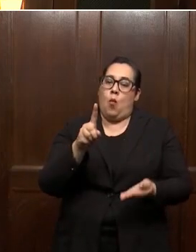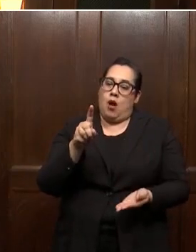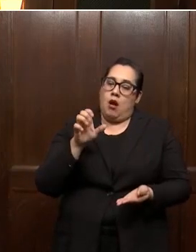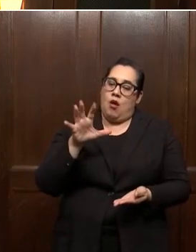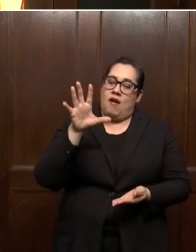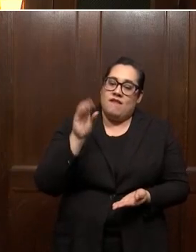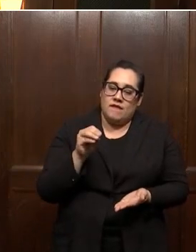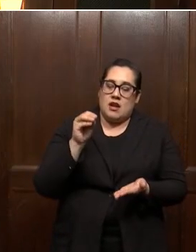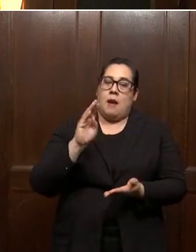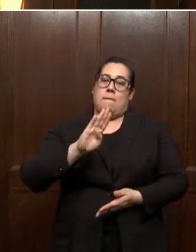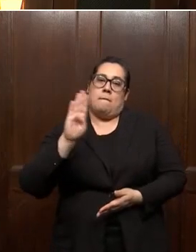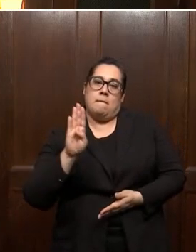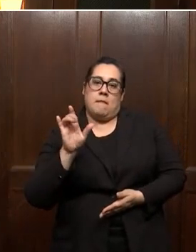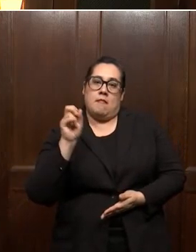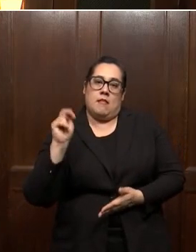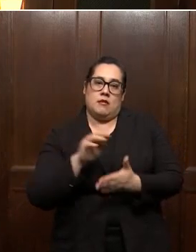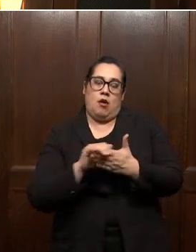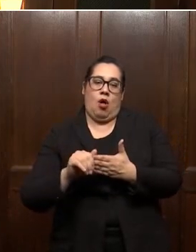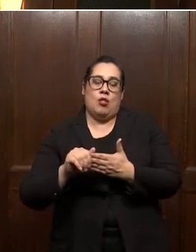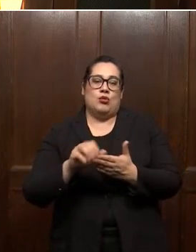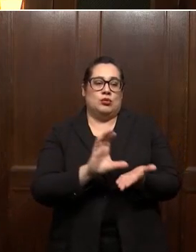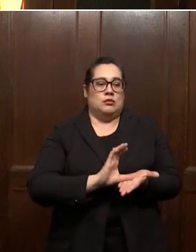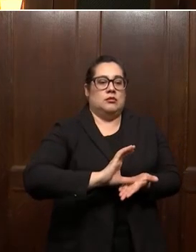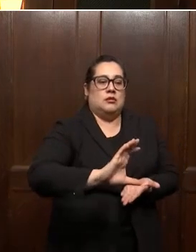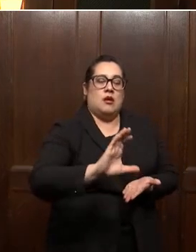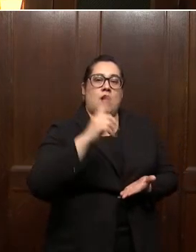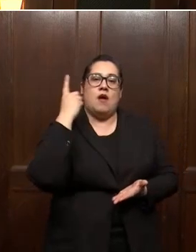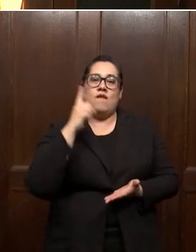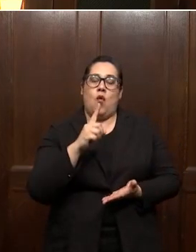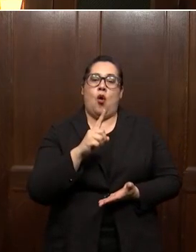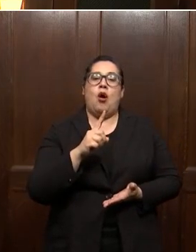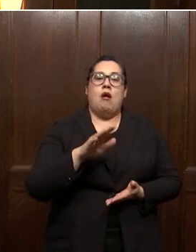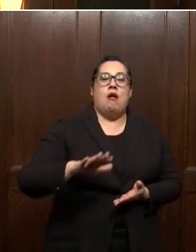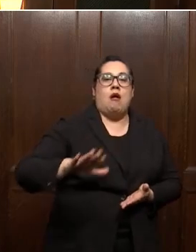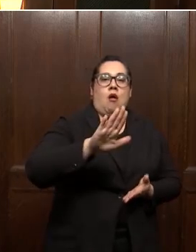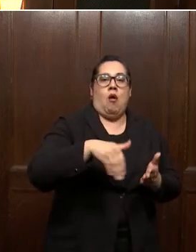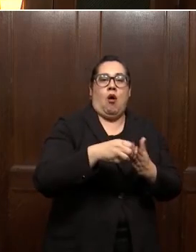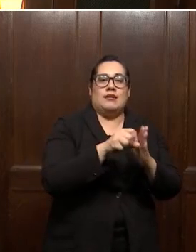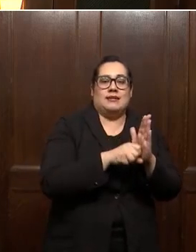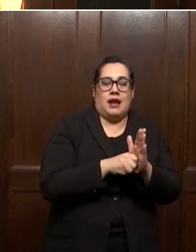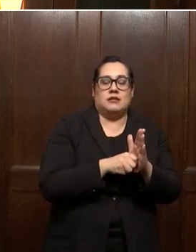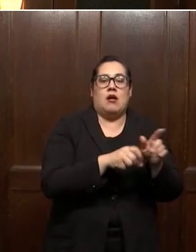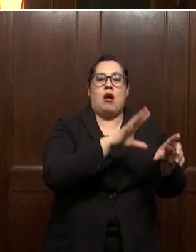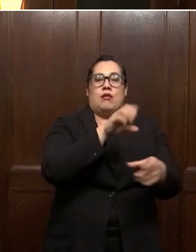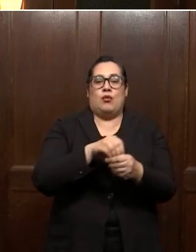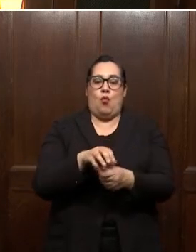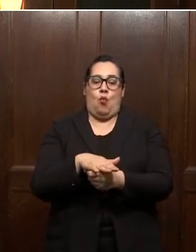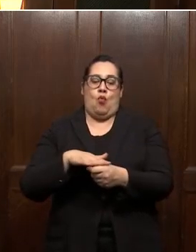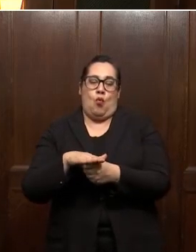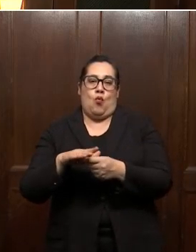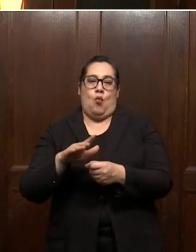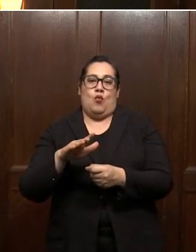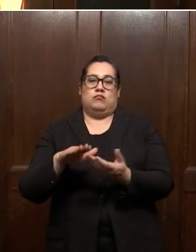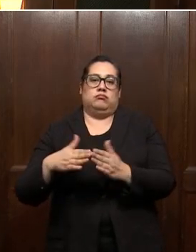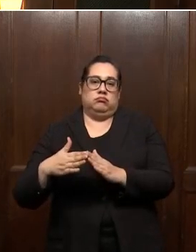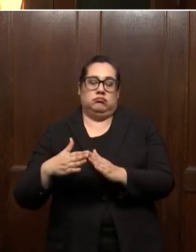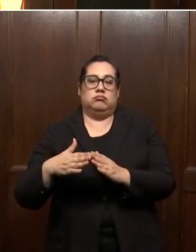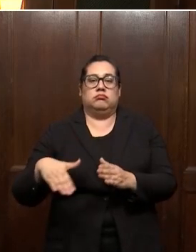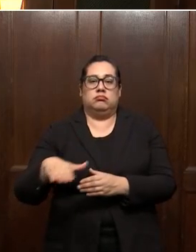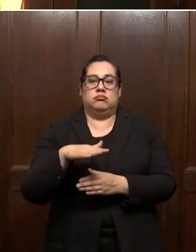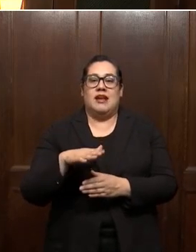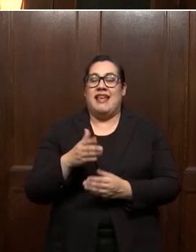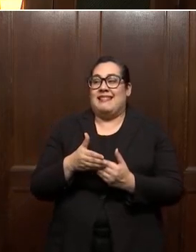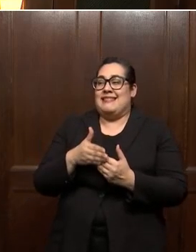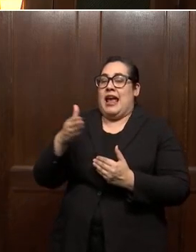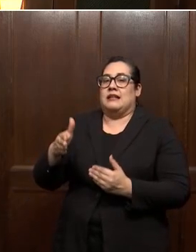150 mil millones de dólares para presupuestos estatales y locales en el próximo paquete de